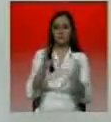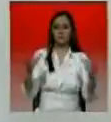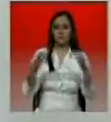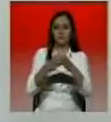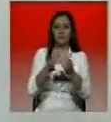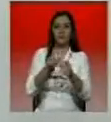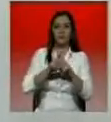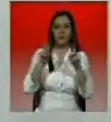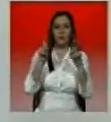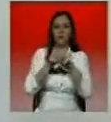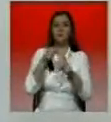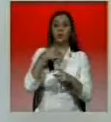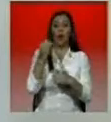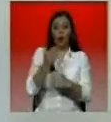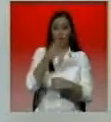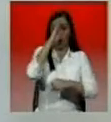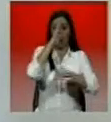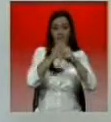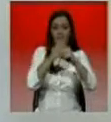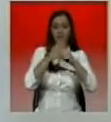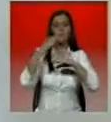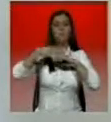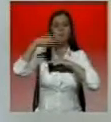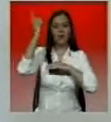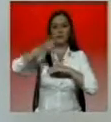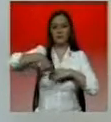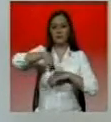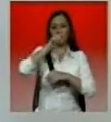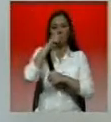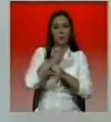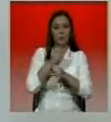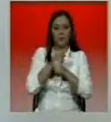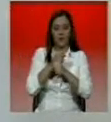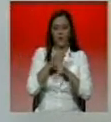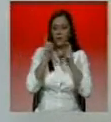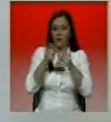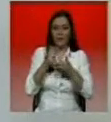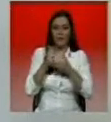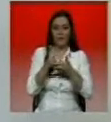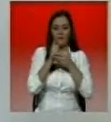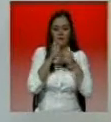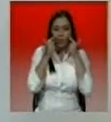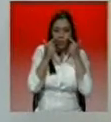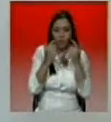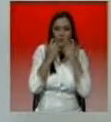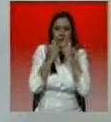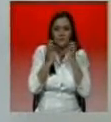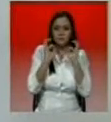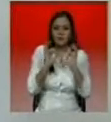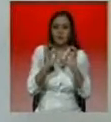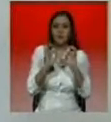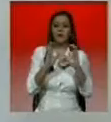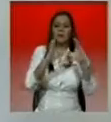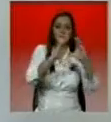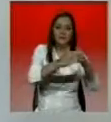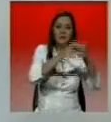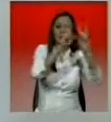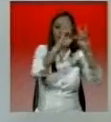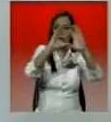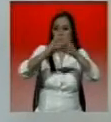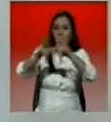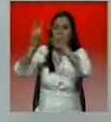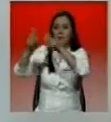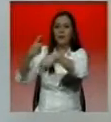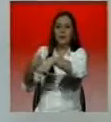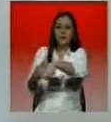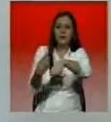buscamos el mayor impacto en el tema del empleo cada sector tiene su propia coyuntura y